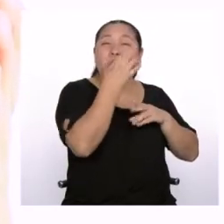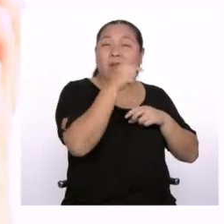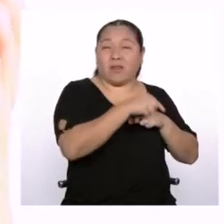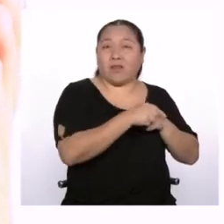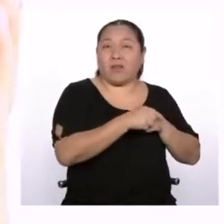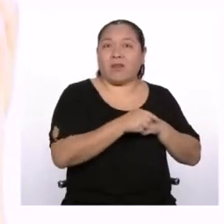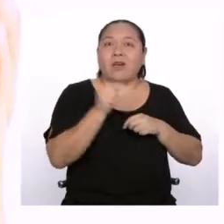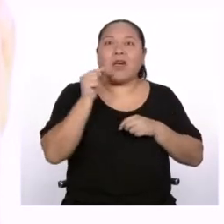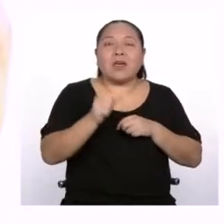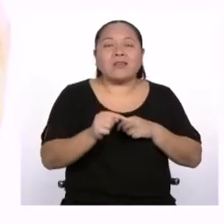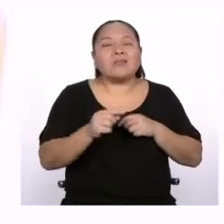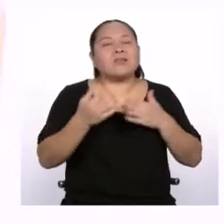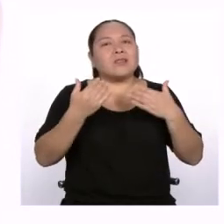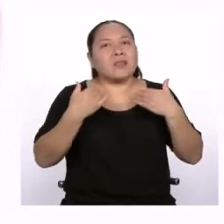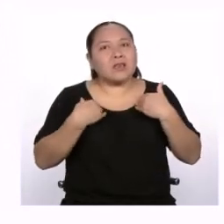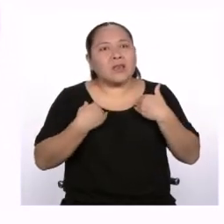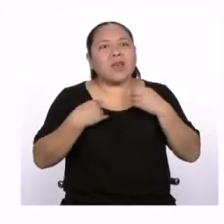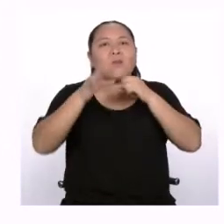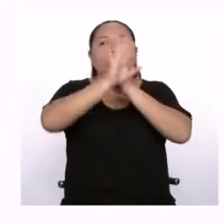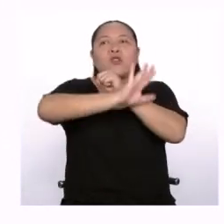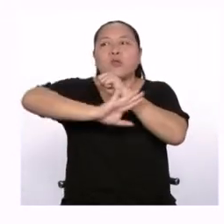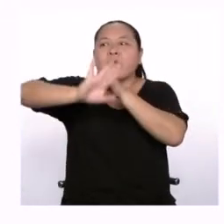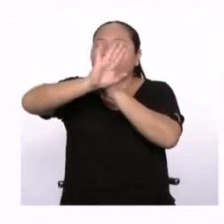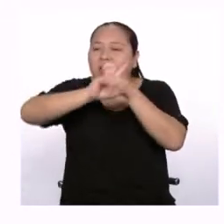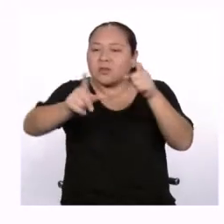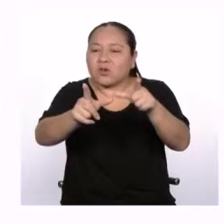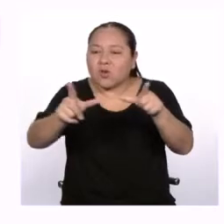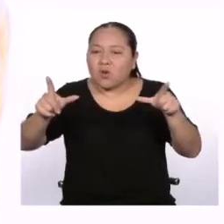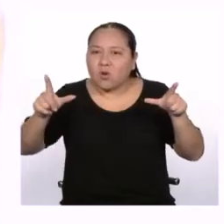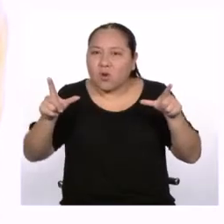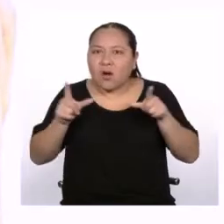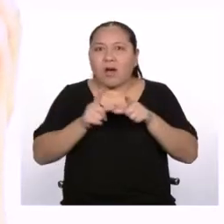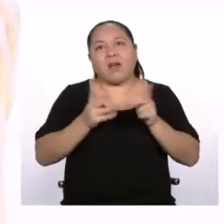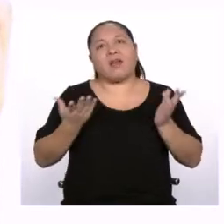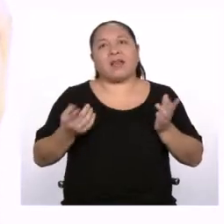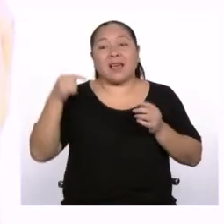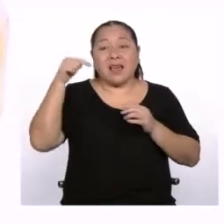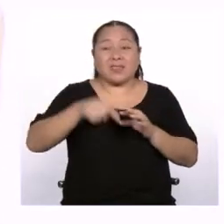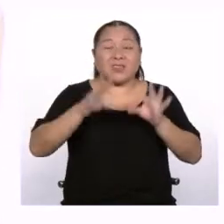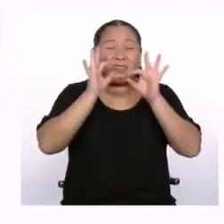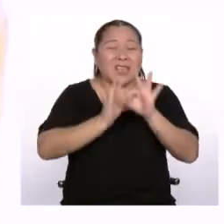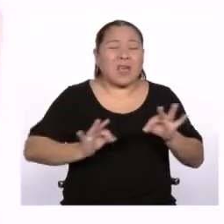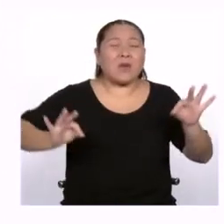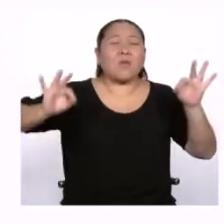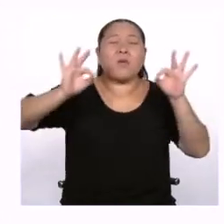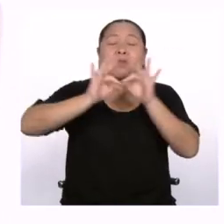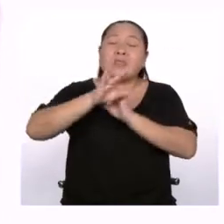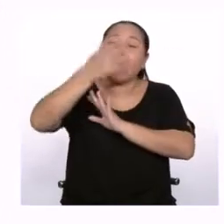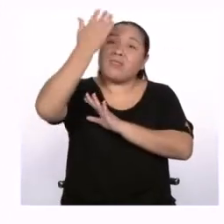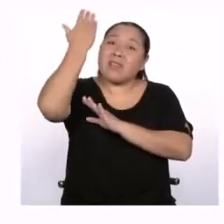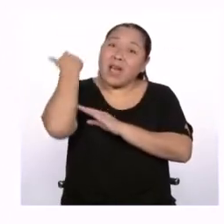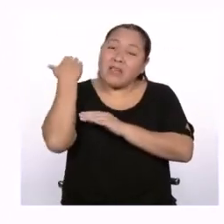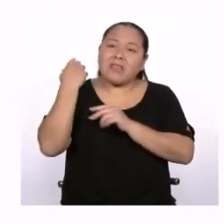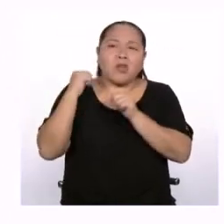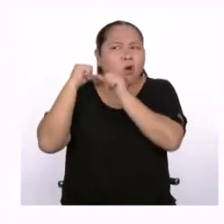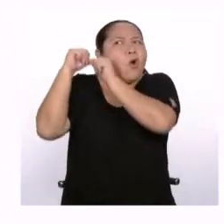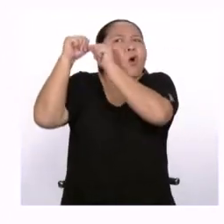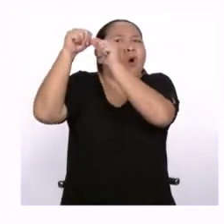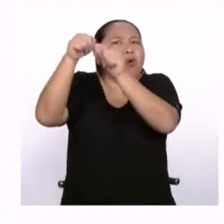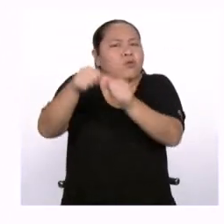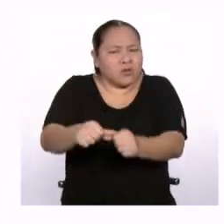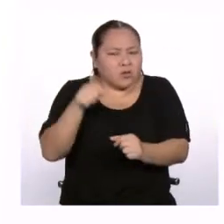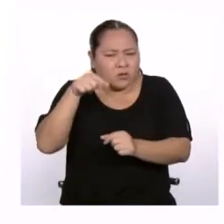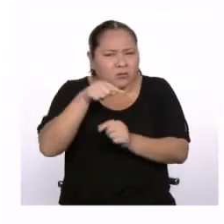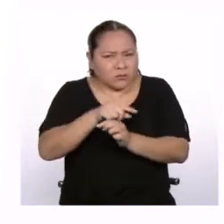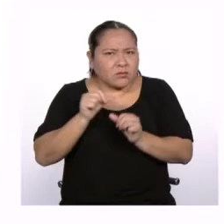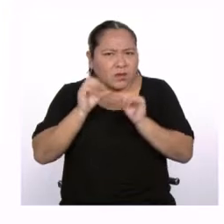y defender siempre nuestras huacas y sitios arqueológicos. Fueron importantes en el pasado y lo siguen siendo en el